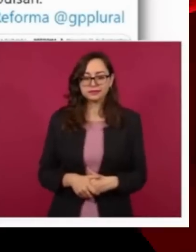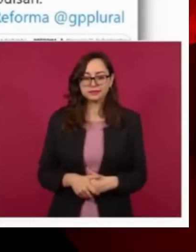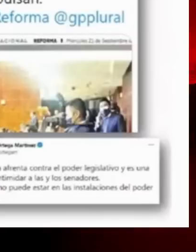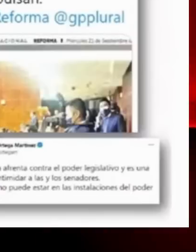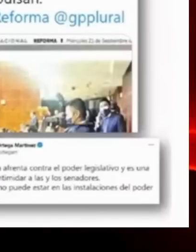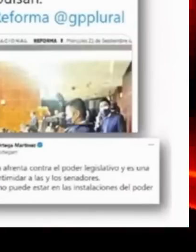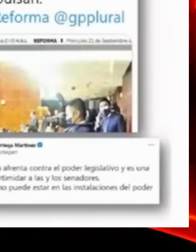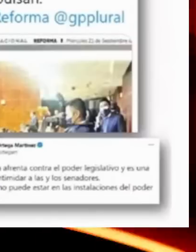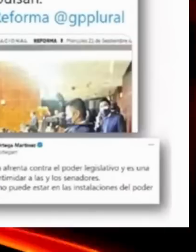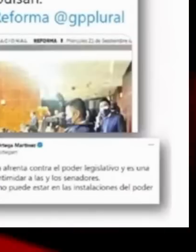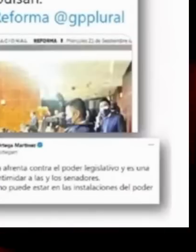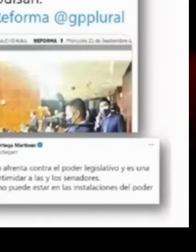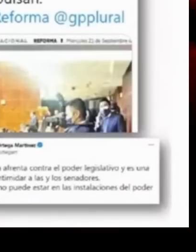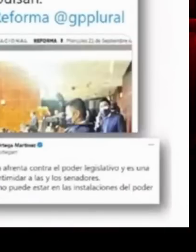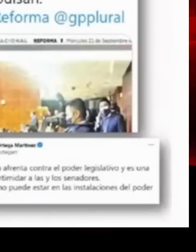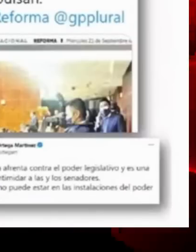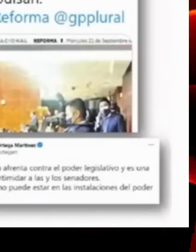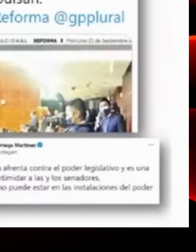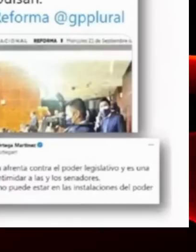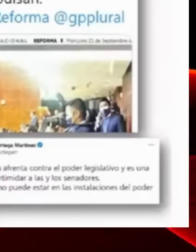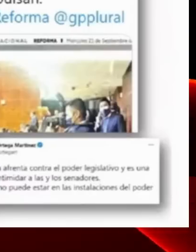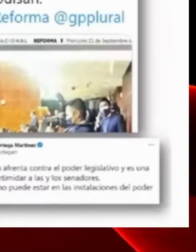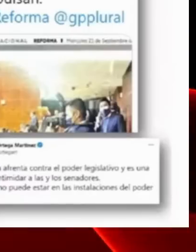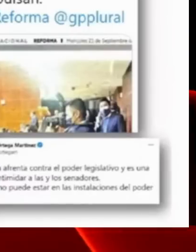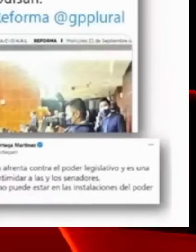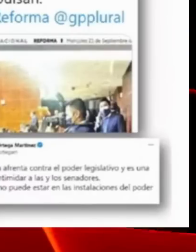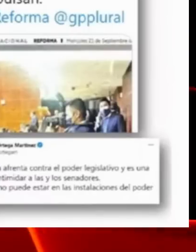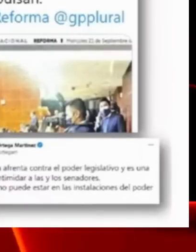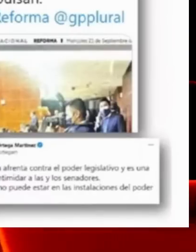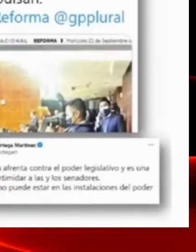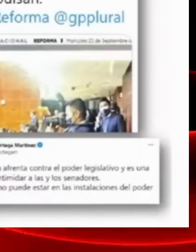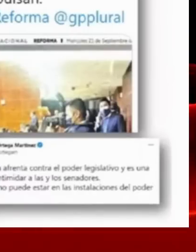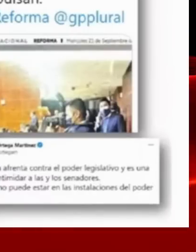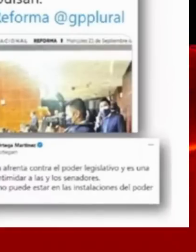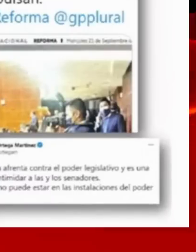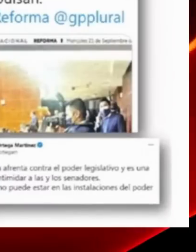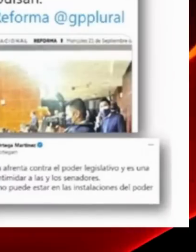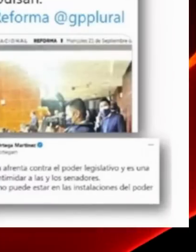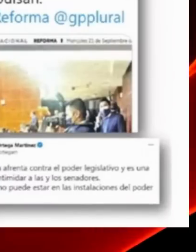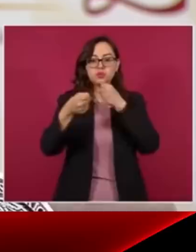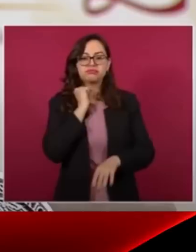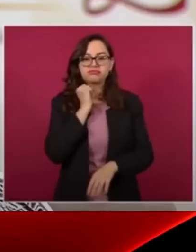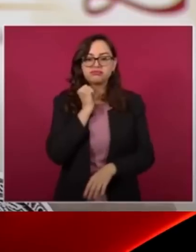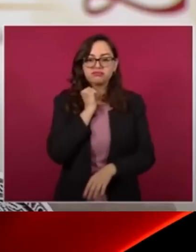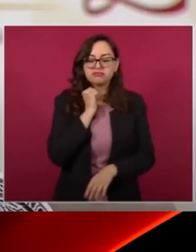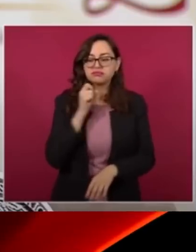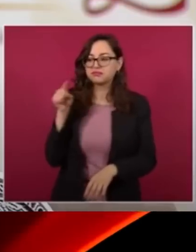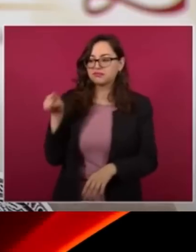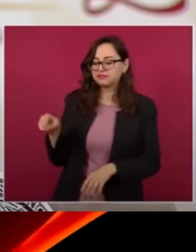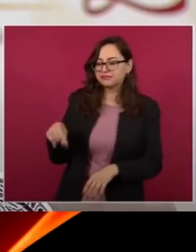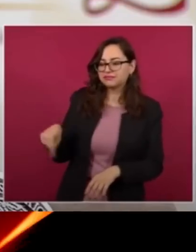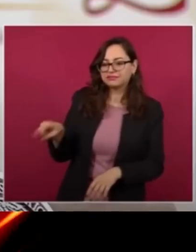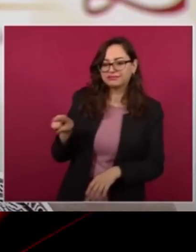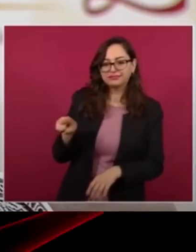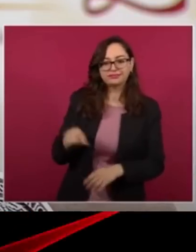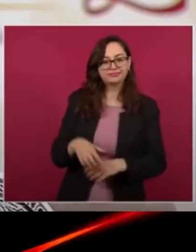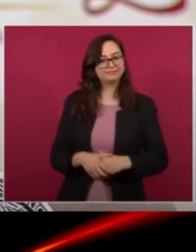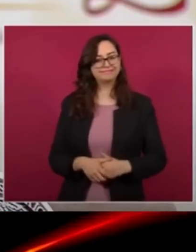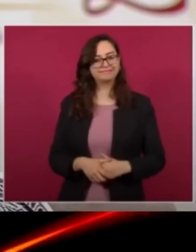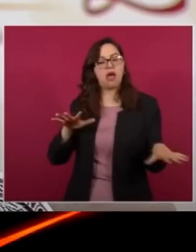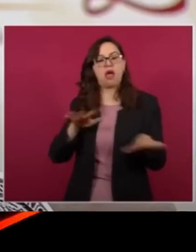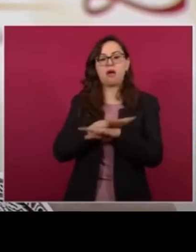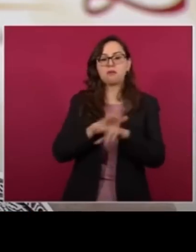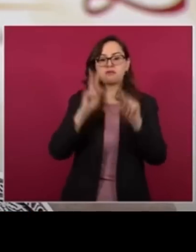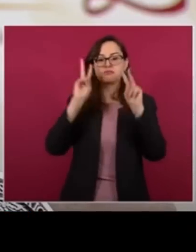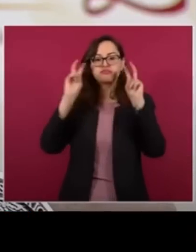para acusar de militarización, intimidación, espionaje y otras lindezas. ¿Intimidación? Pero por